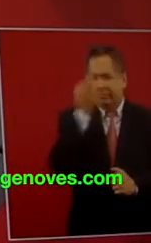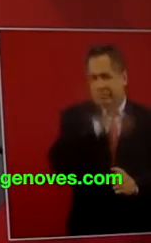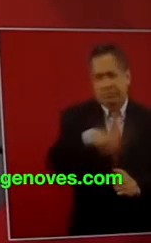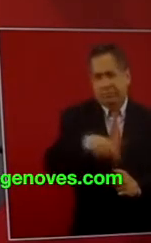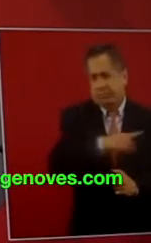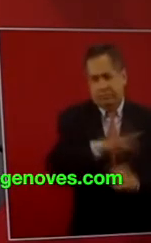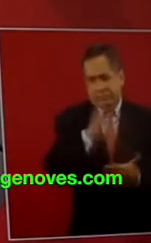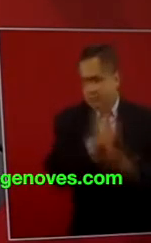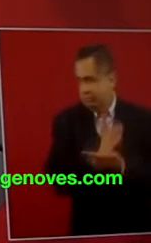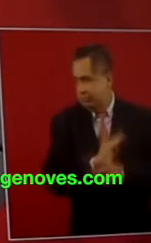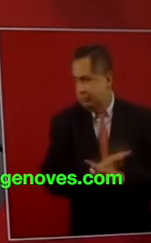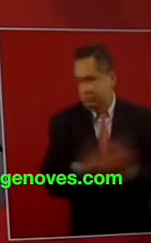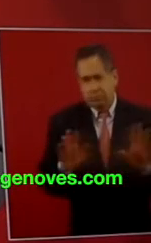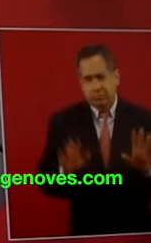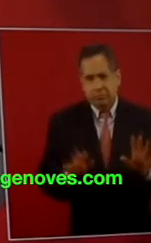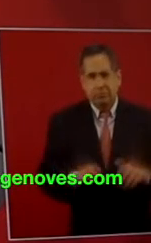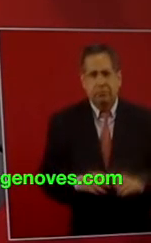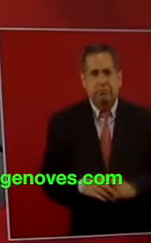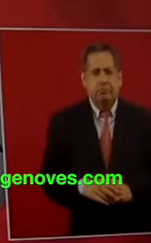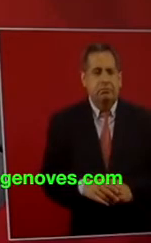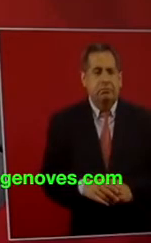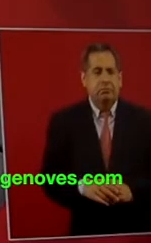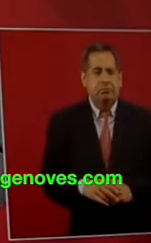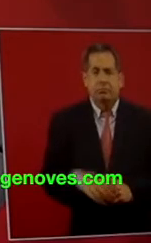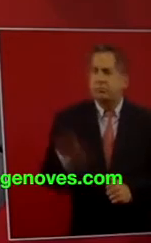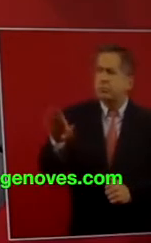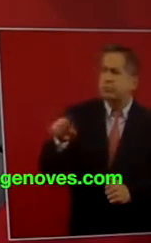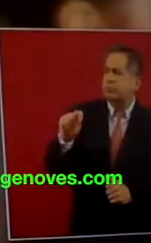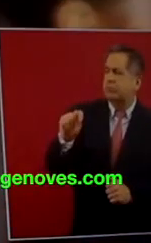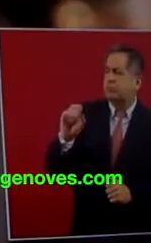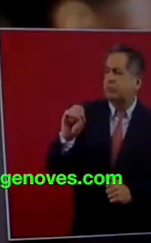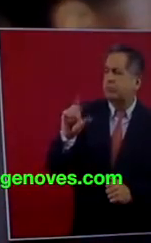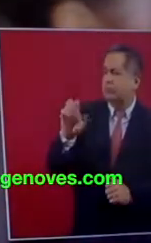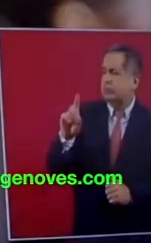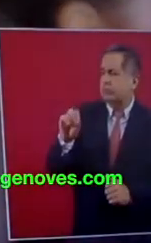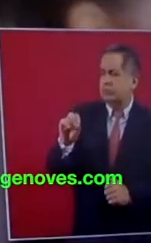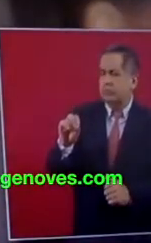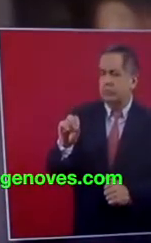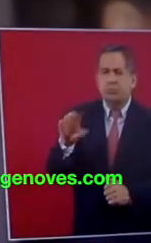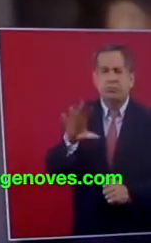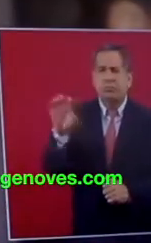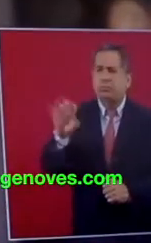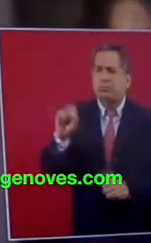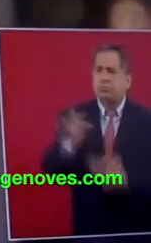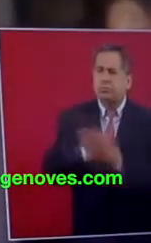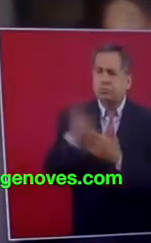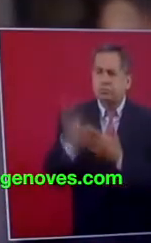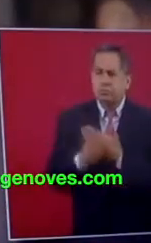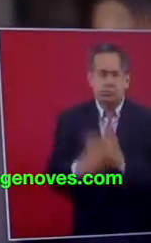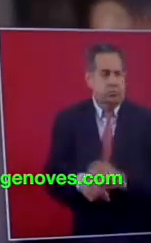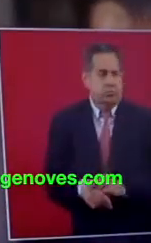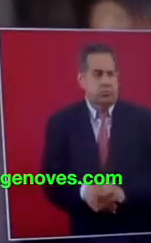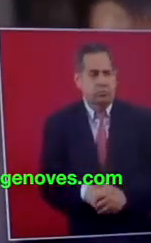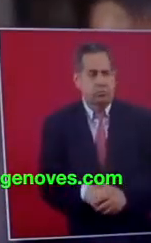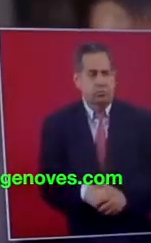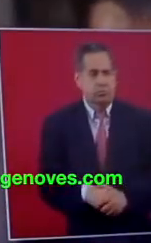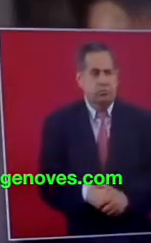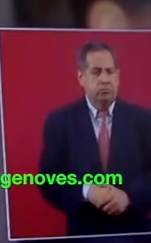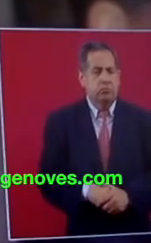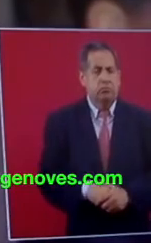Klaus Roxin y de Gunther Jacobs principalmente. Que todavía vive. Todavía vive, es cierto, y que estuvo aquí en